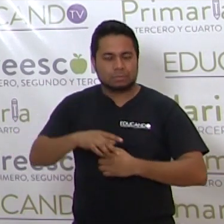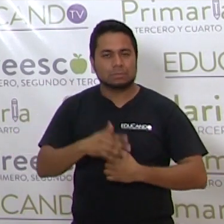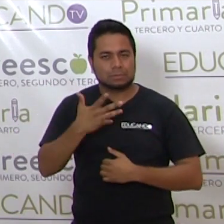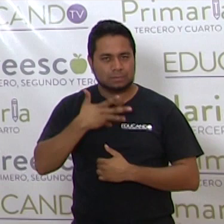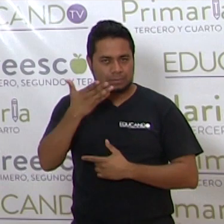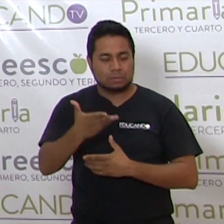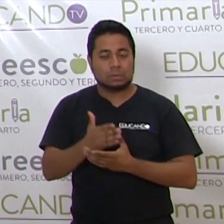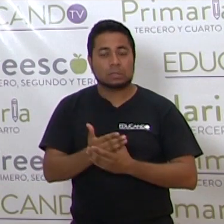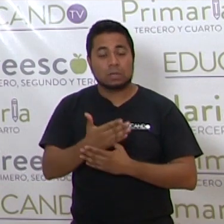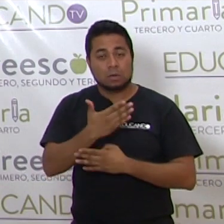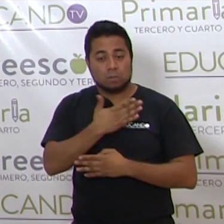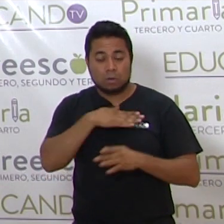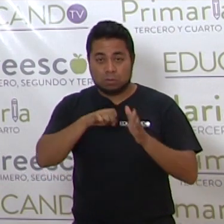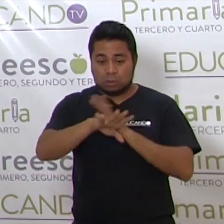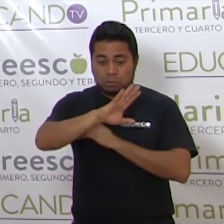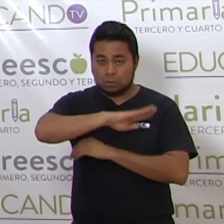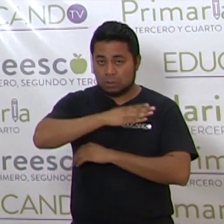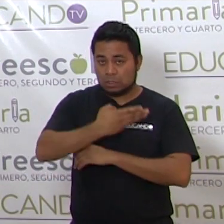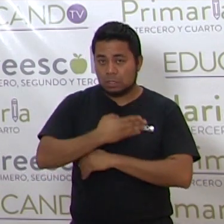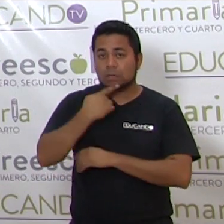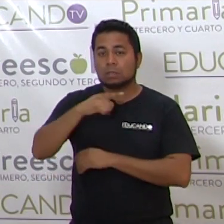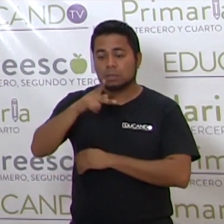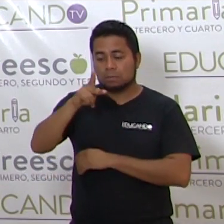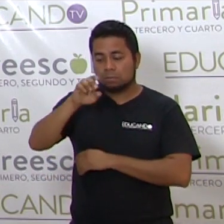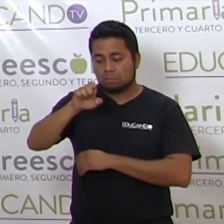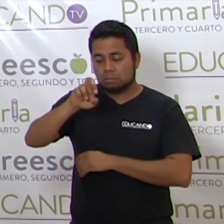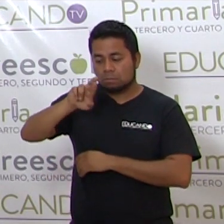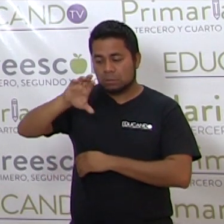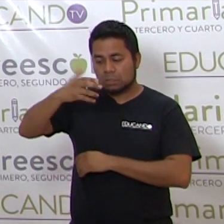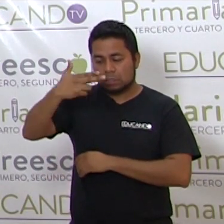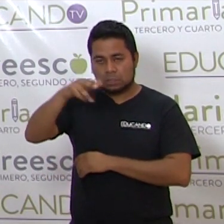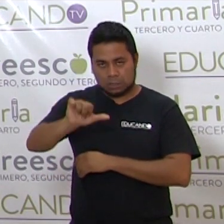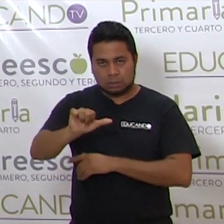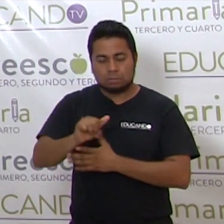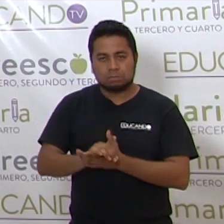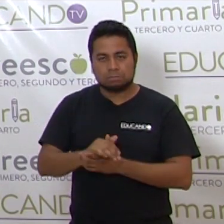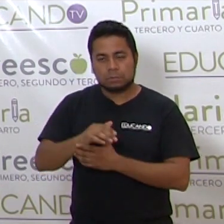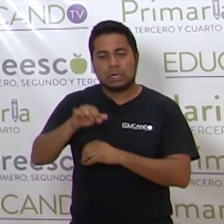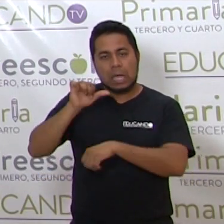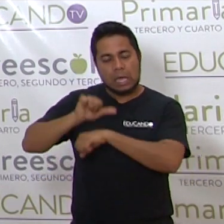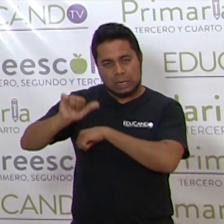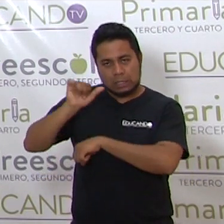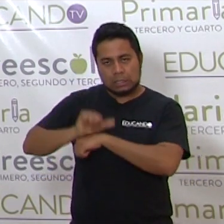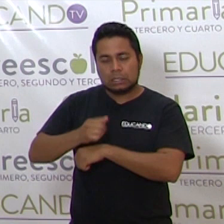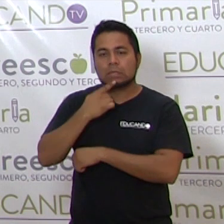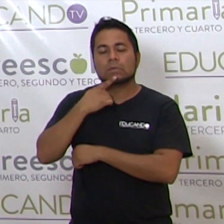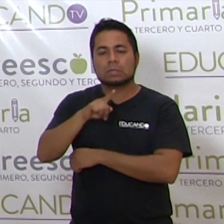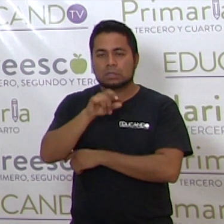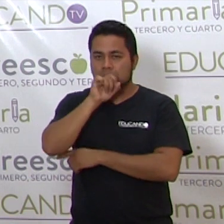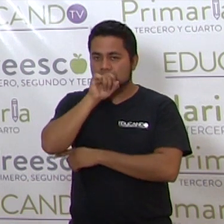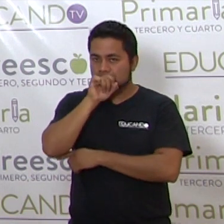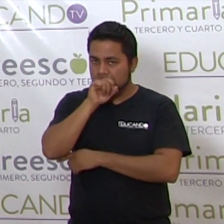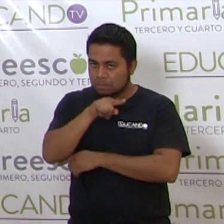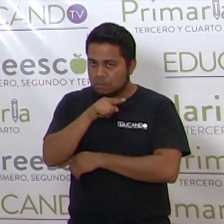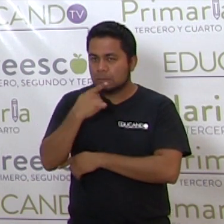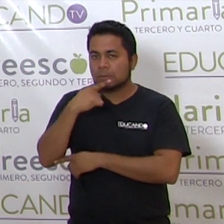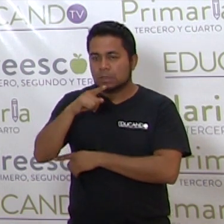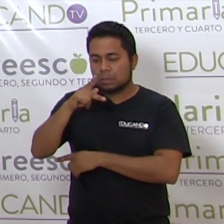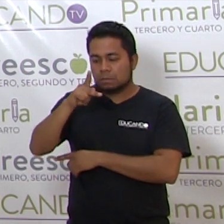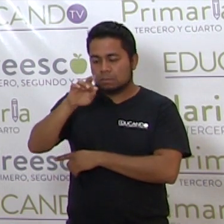en españa- se le dice percha y en argentina también se le dice